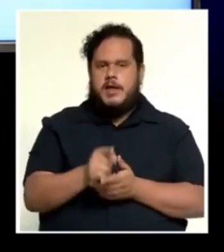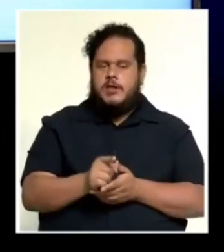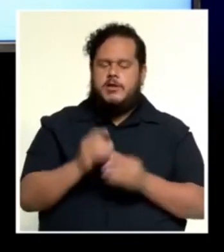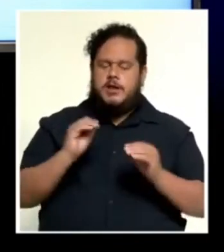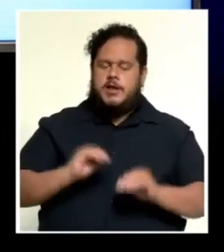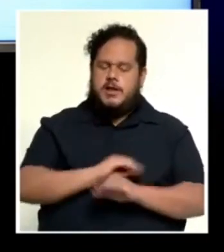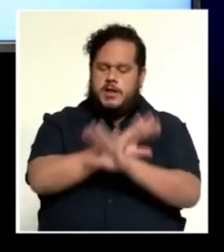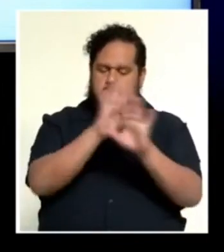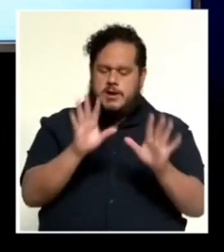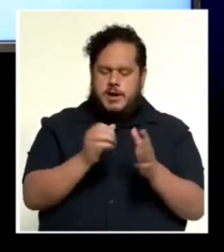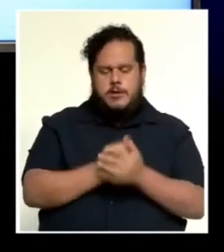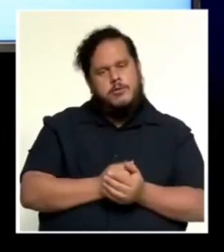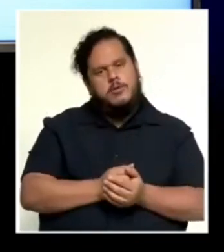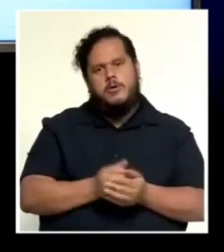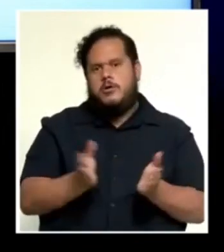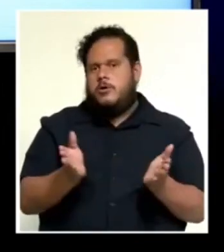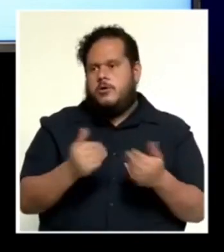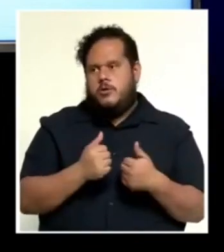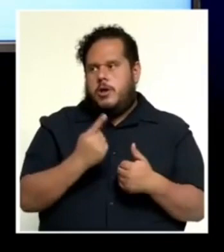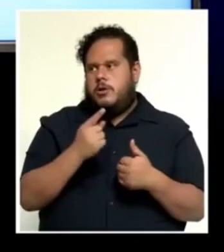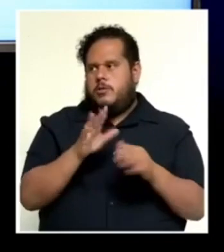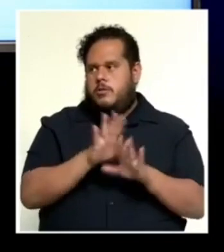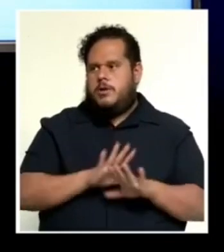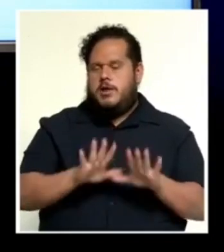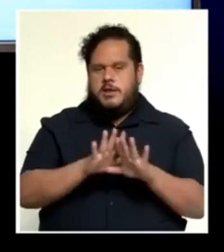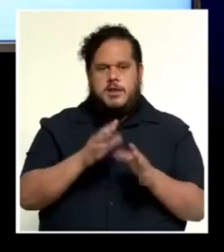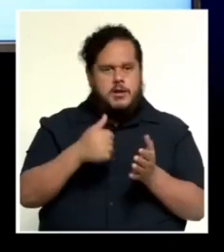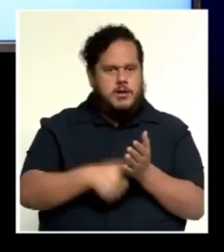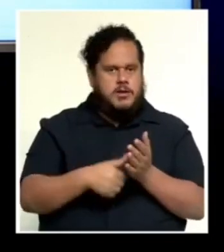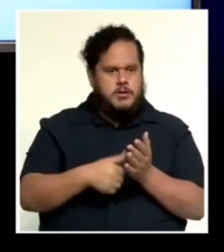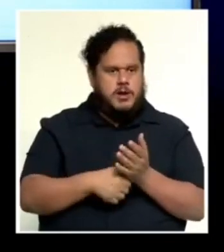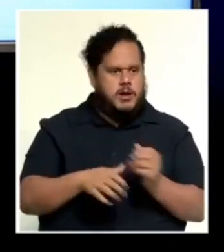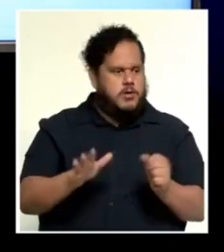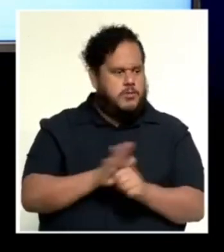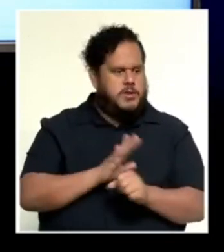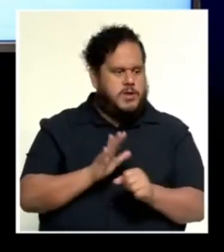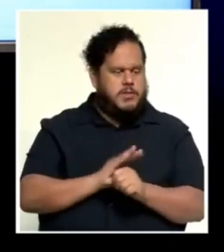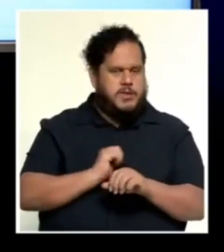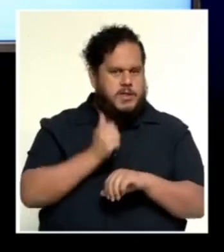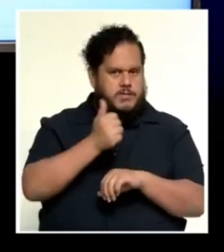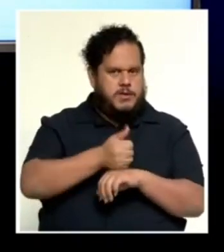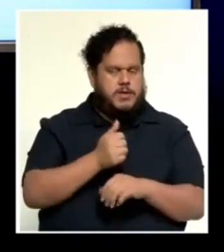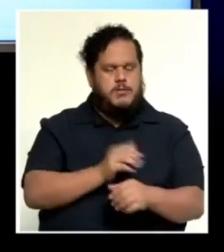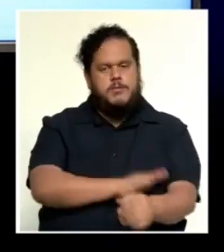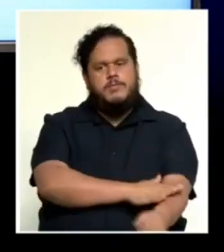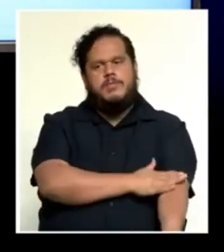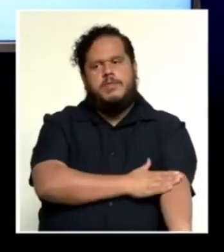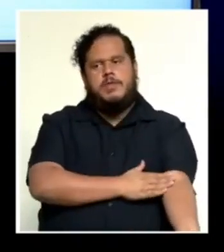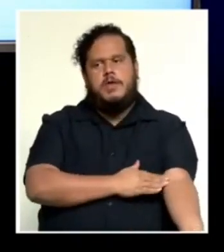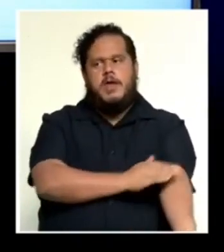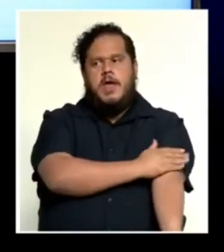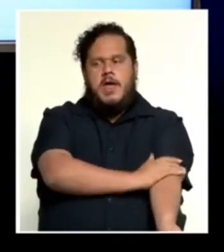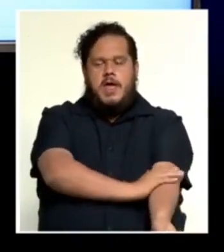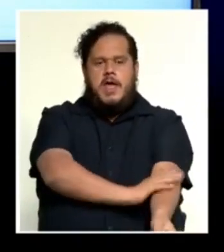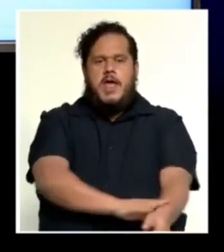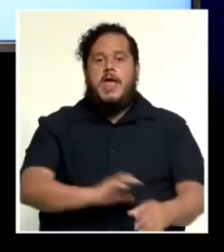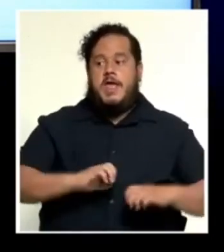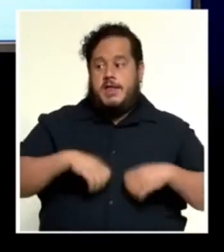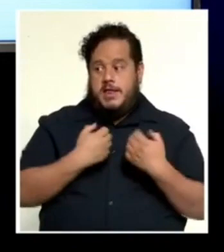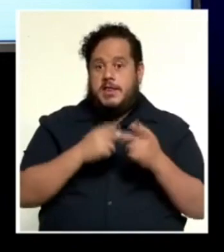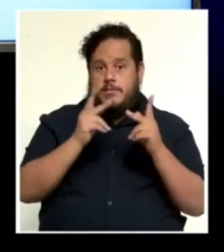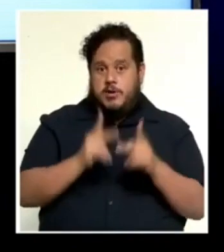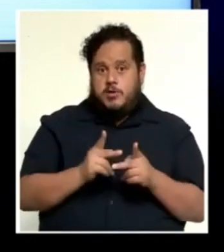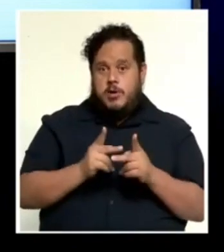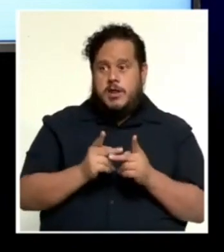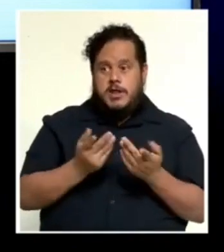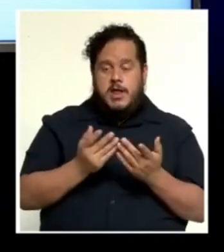quedar clarísimo, no hay un escenario electoral absolutamente definitivo, ¿verdad? No. Hay personas que están